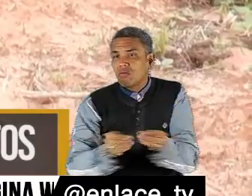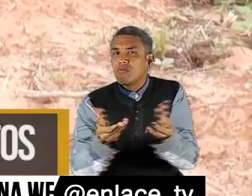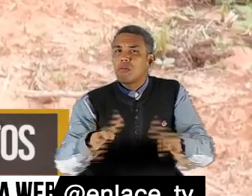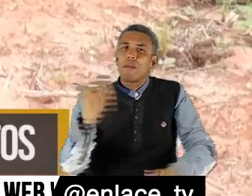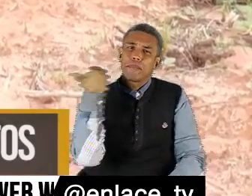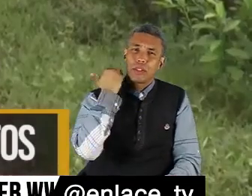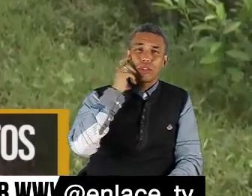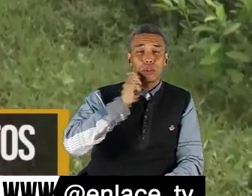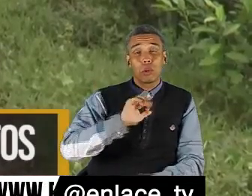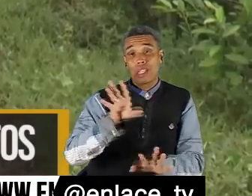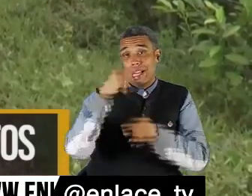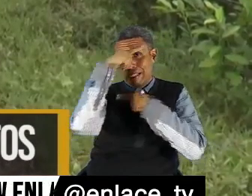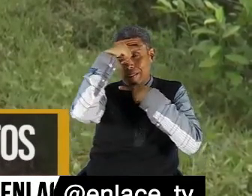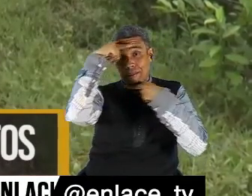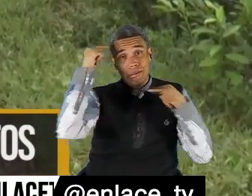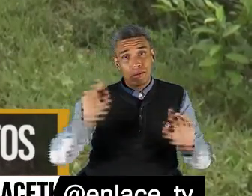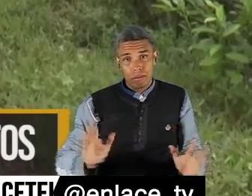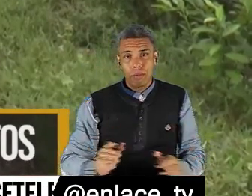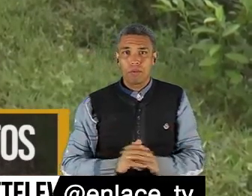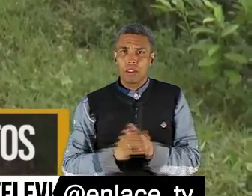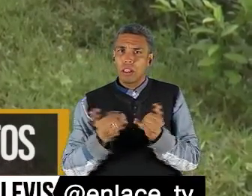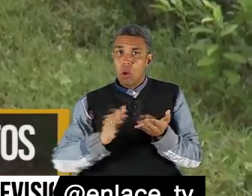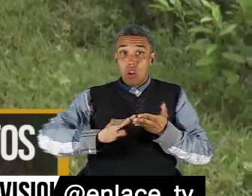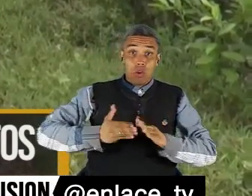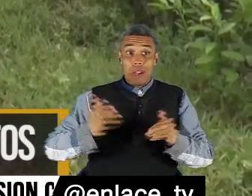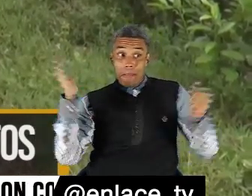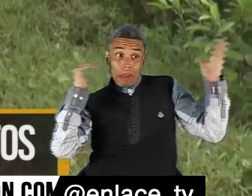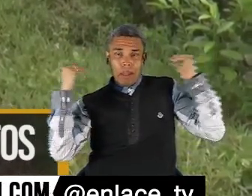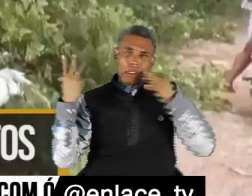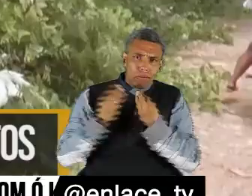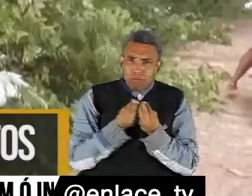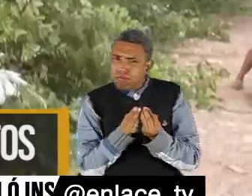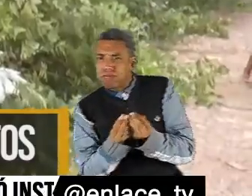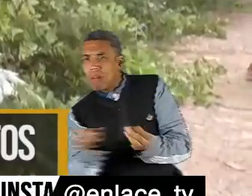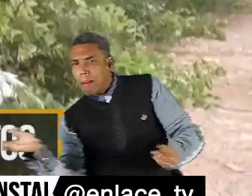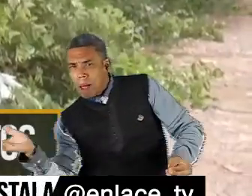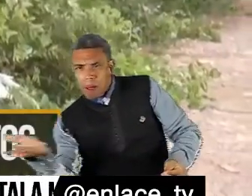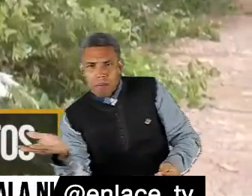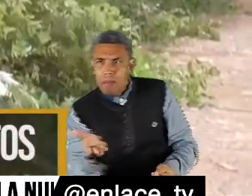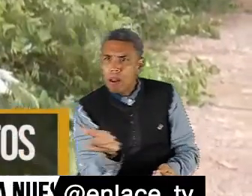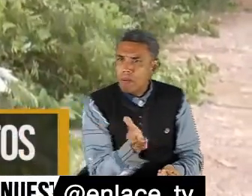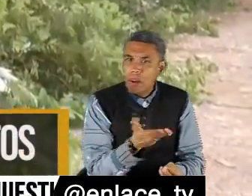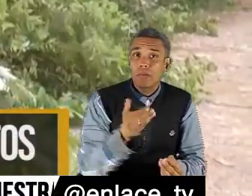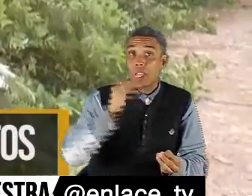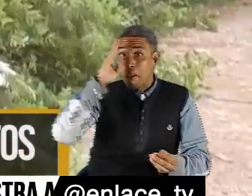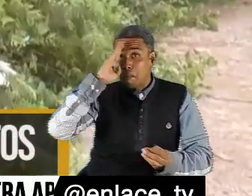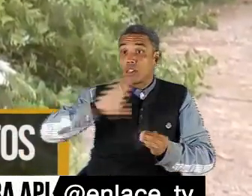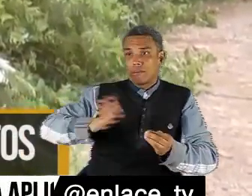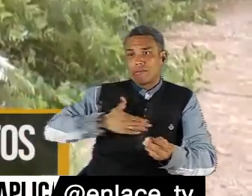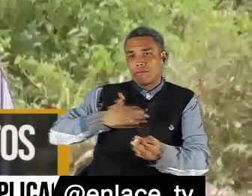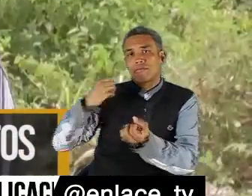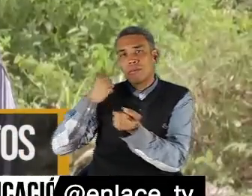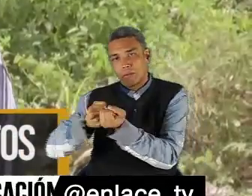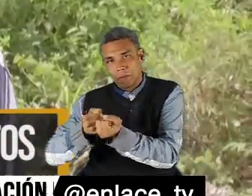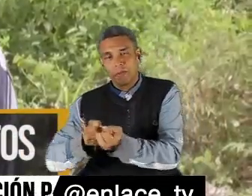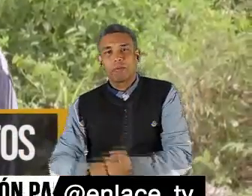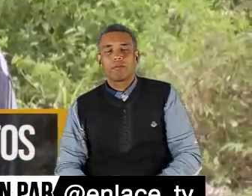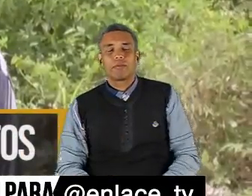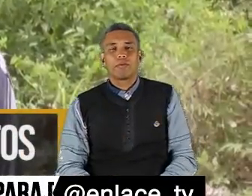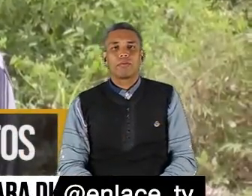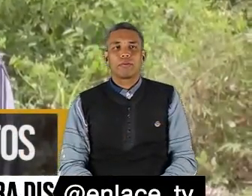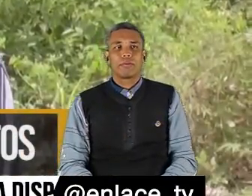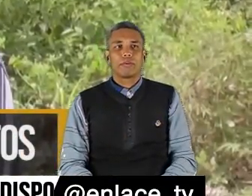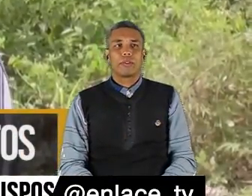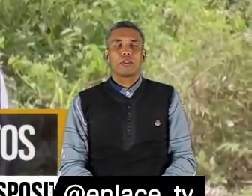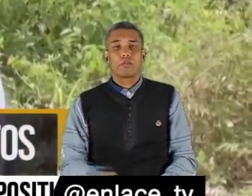por medio de una jornada de limpieza que estuvo acompañada del Grupo de Operaciones Especiales GOES de la Policía Nacional. Que por un lado nos